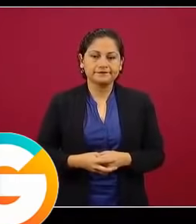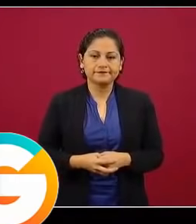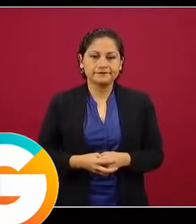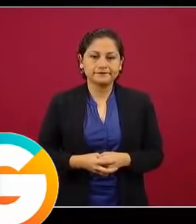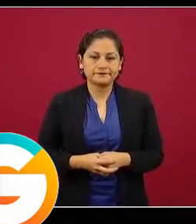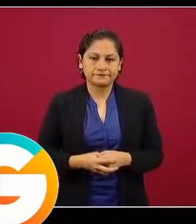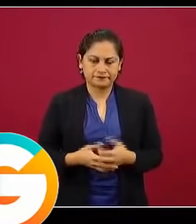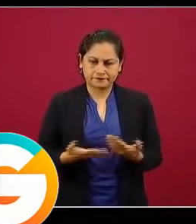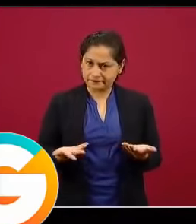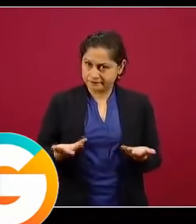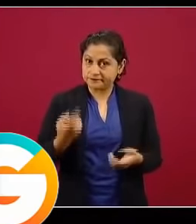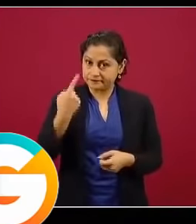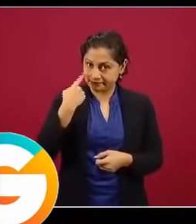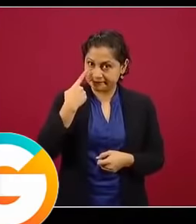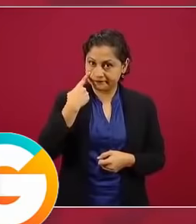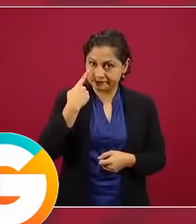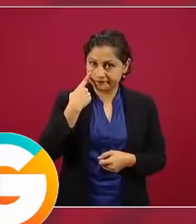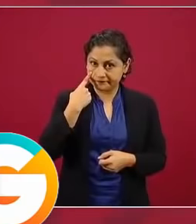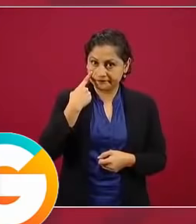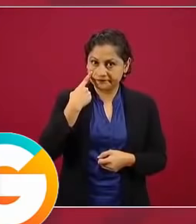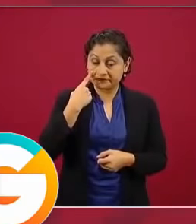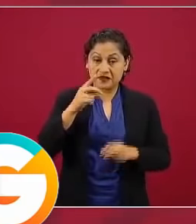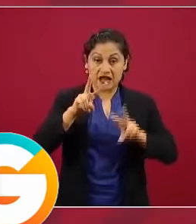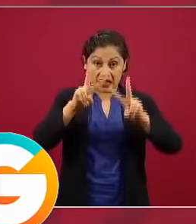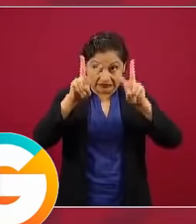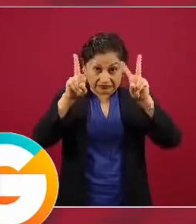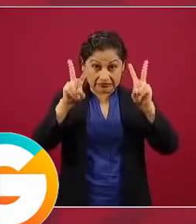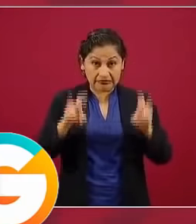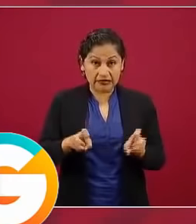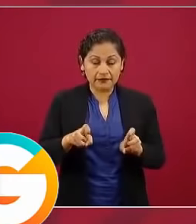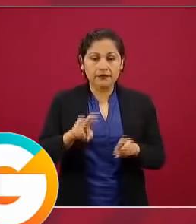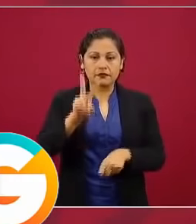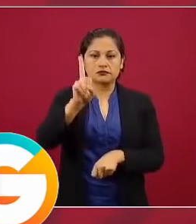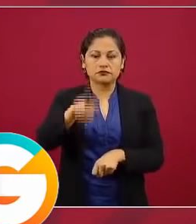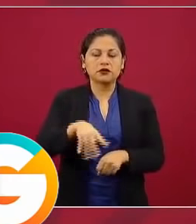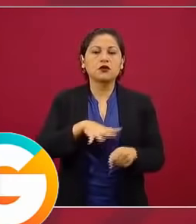Aquí estamos ante un posible fraude a la nación